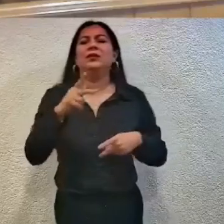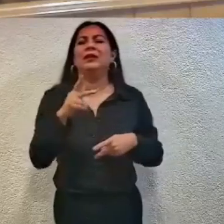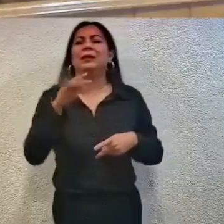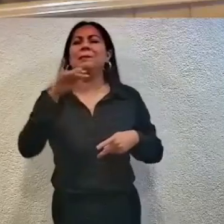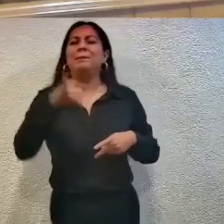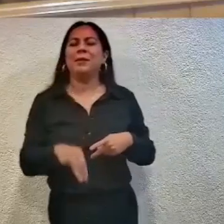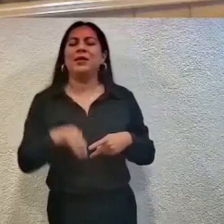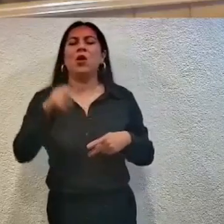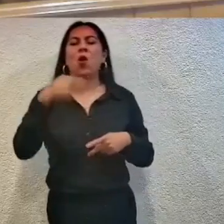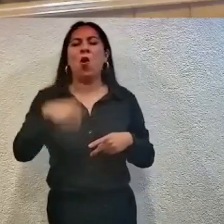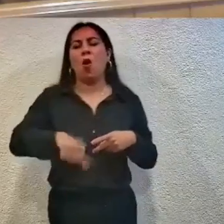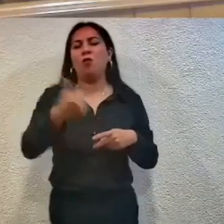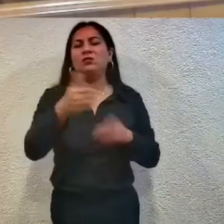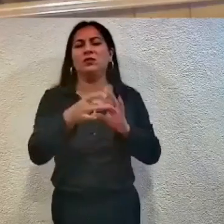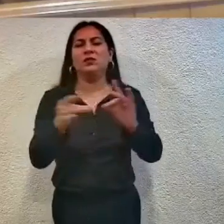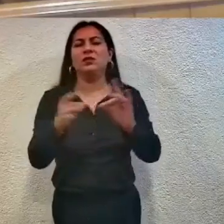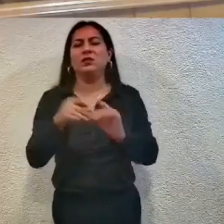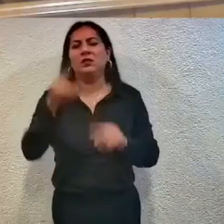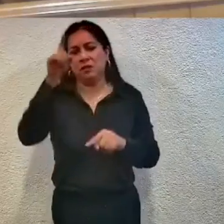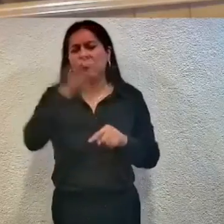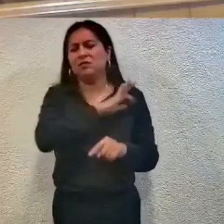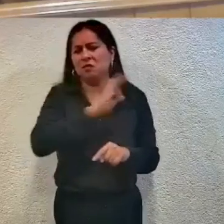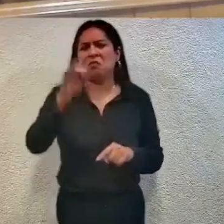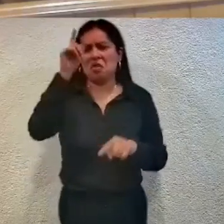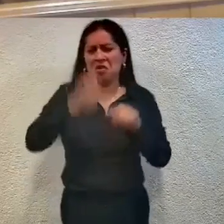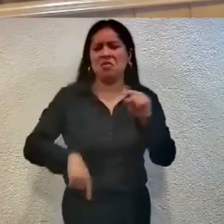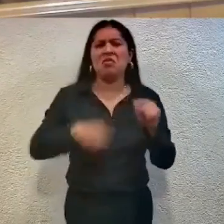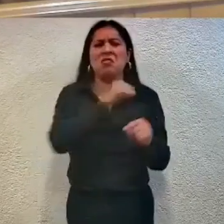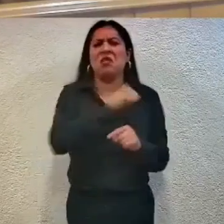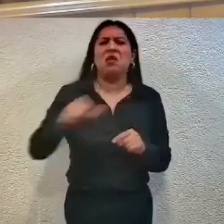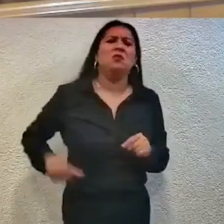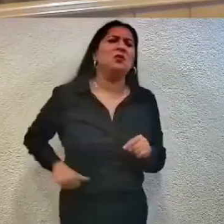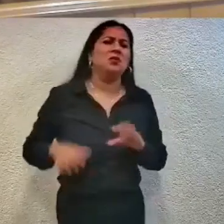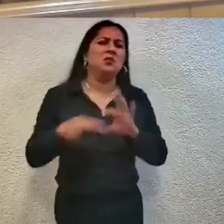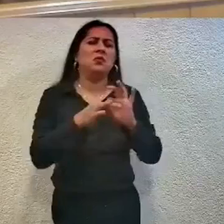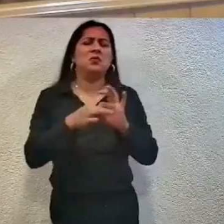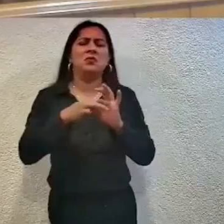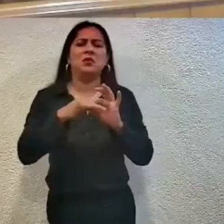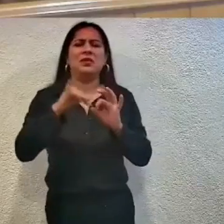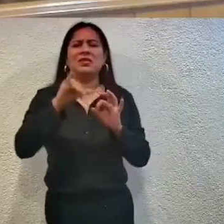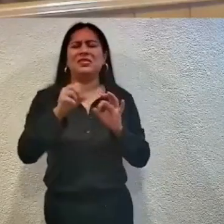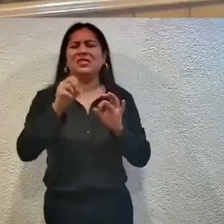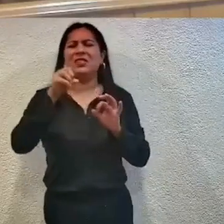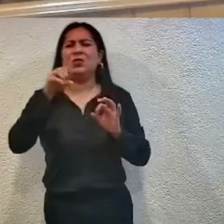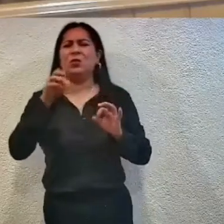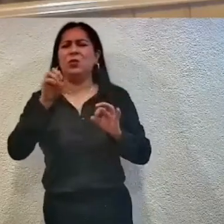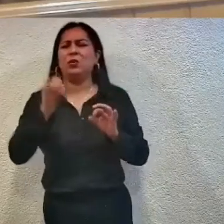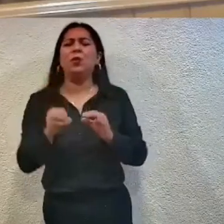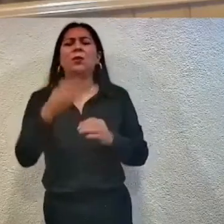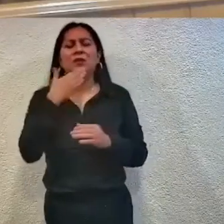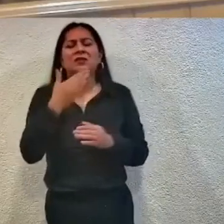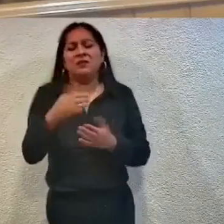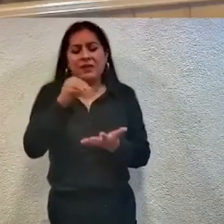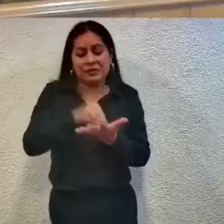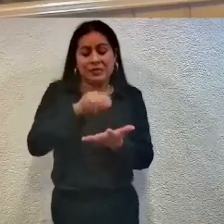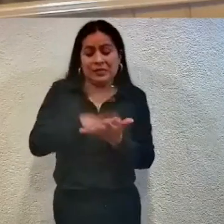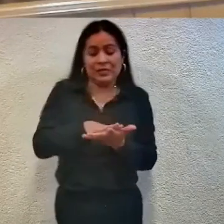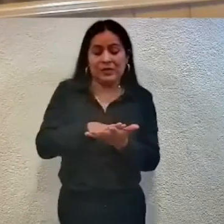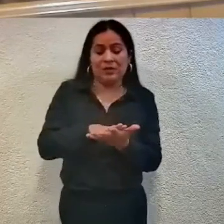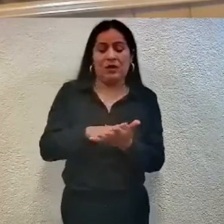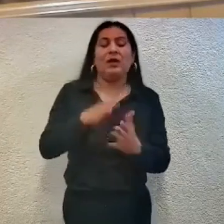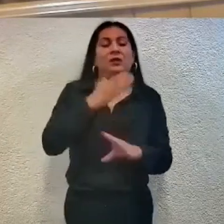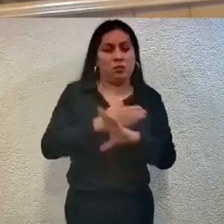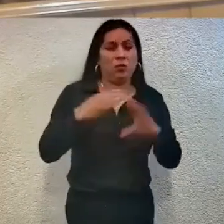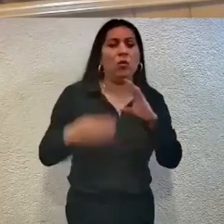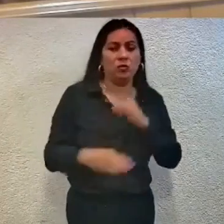a la parte actora del GIN 11 cuando señala que se puede anular la elección del Ayuntamiento de la Unión de Isidoro Montes de Oca, porque si